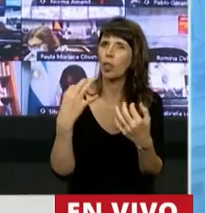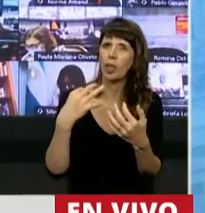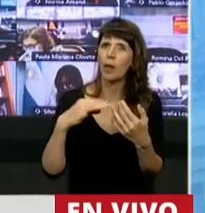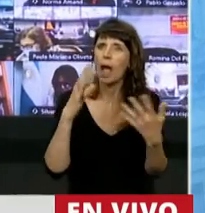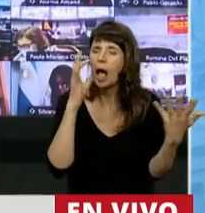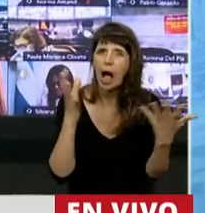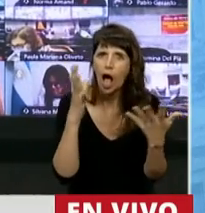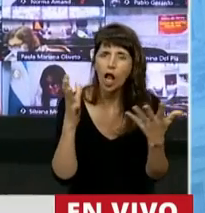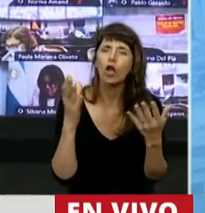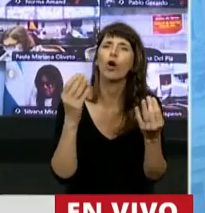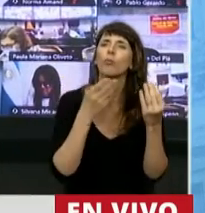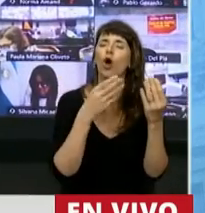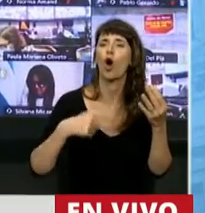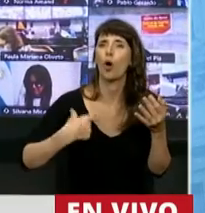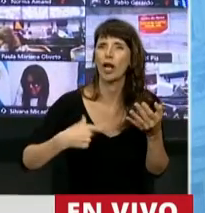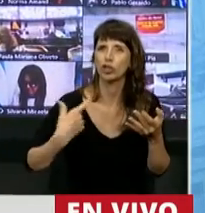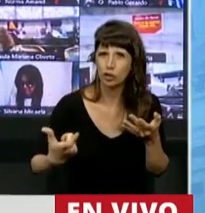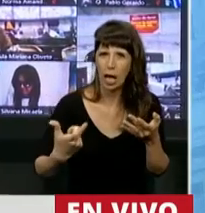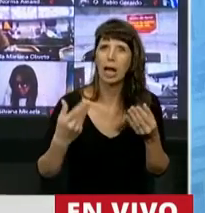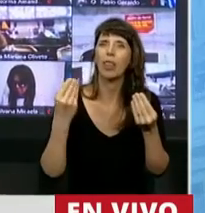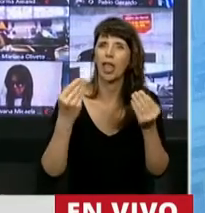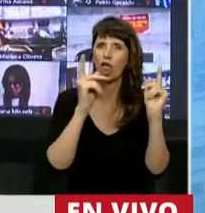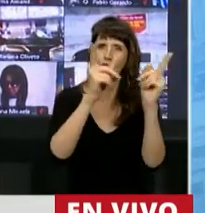social para la actividad docente OSPLAT.